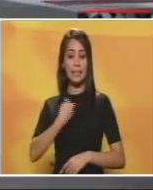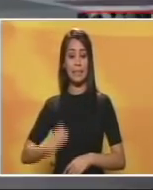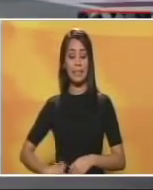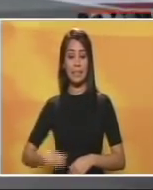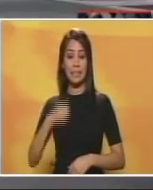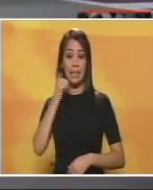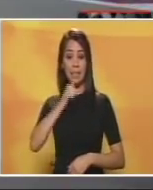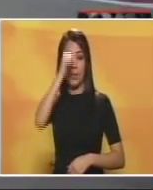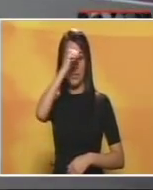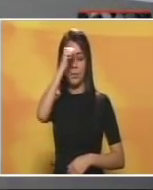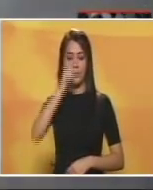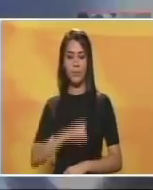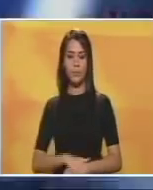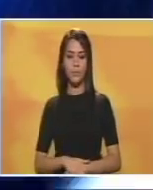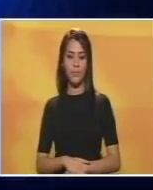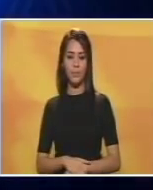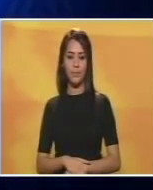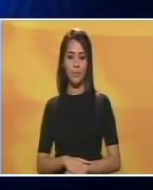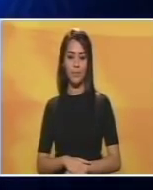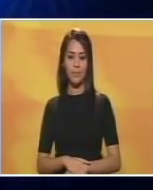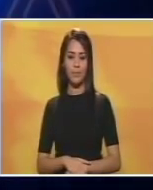semana.